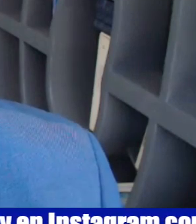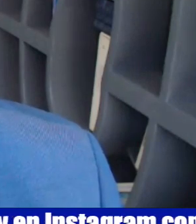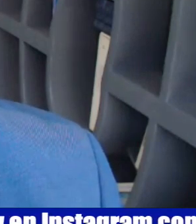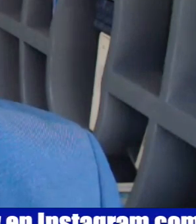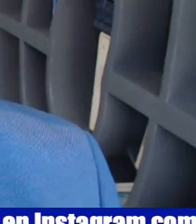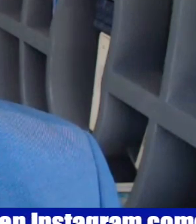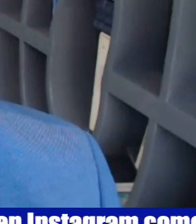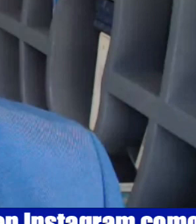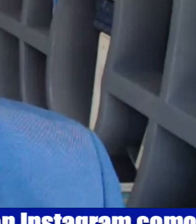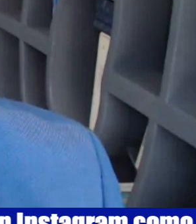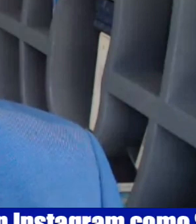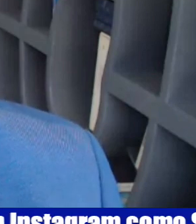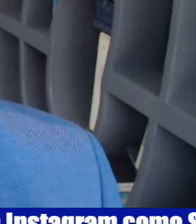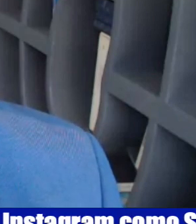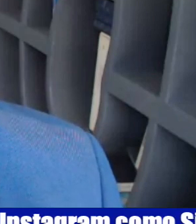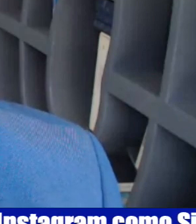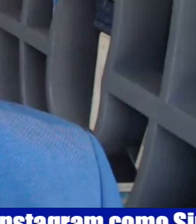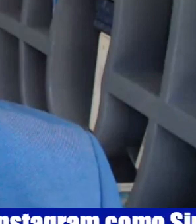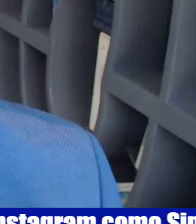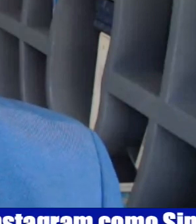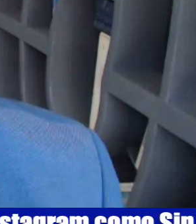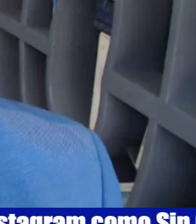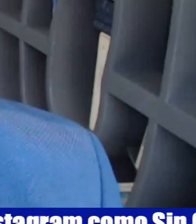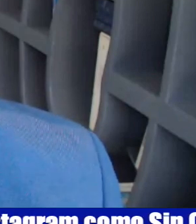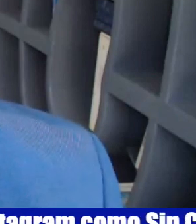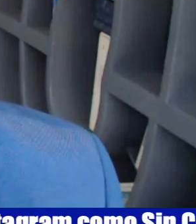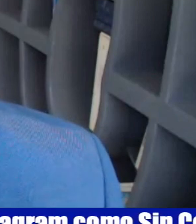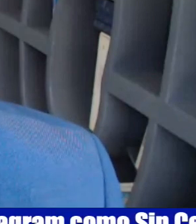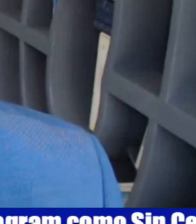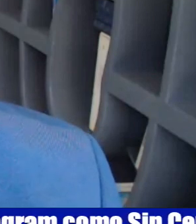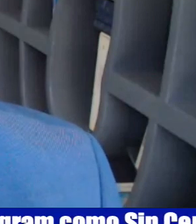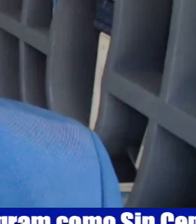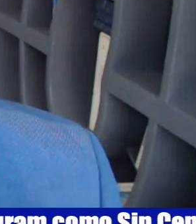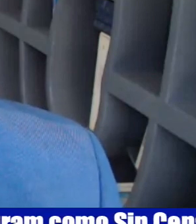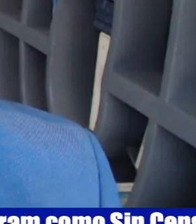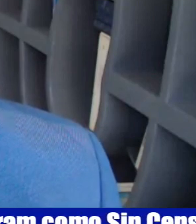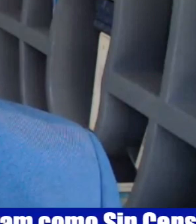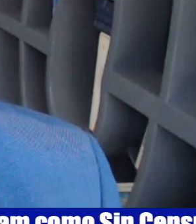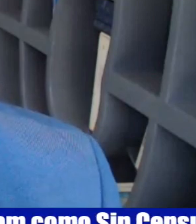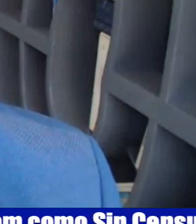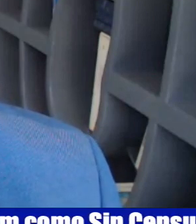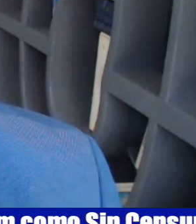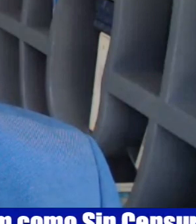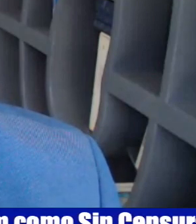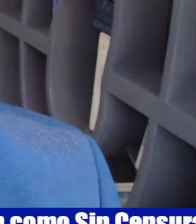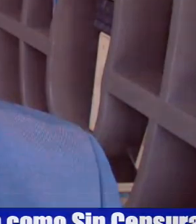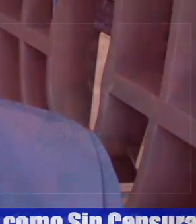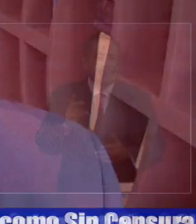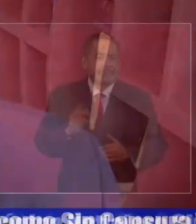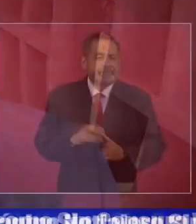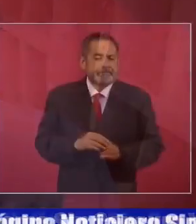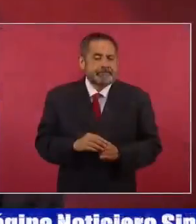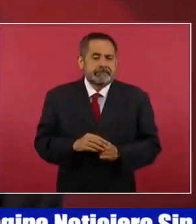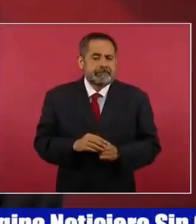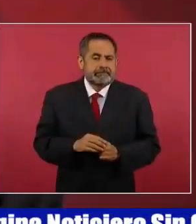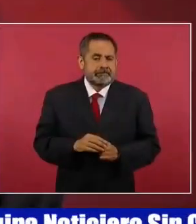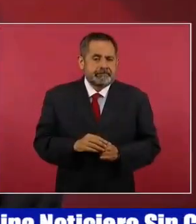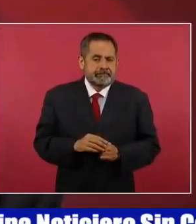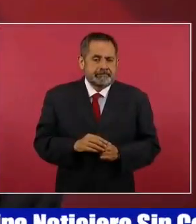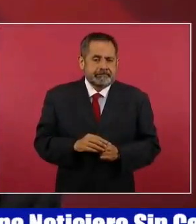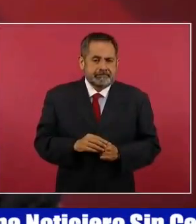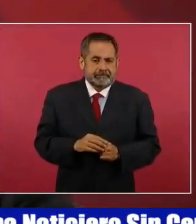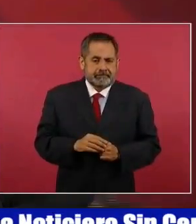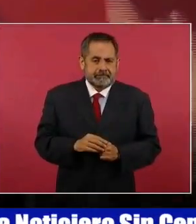político popular, que no populista, popular, y tiene una cercanía, una empatía con el pueblo de México, que ellos, con todos